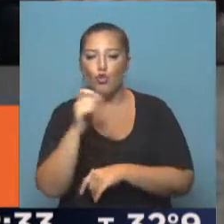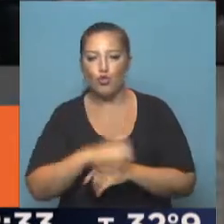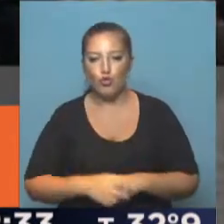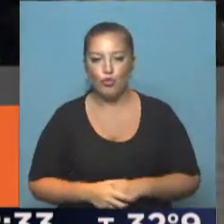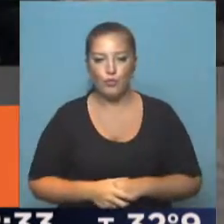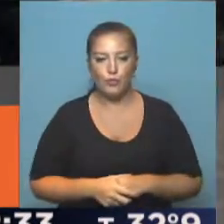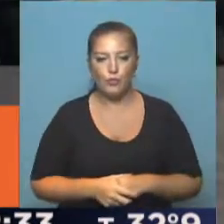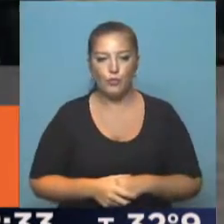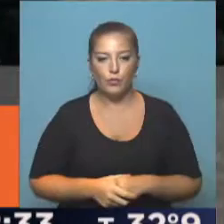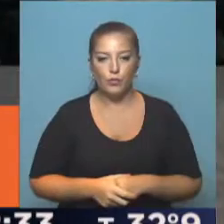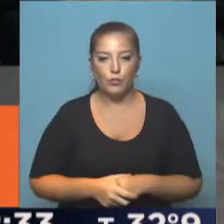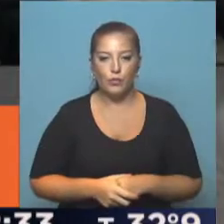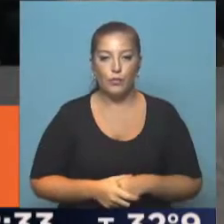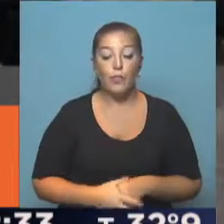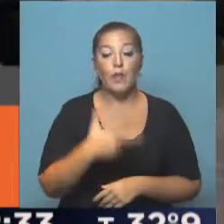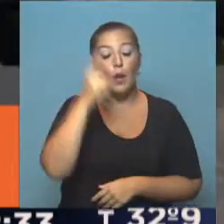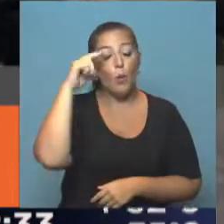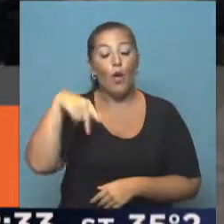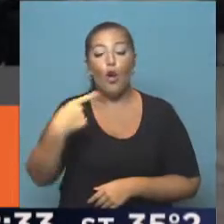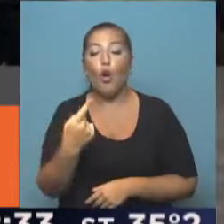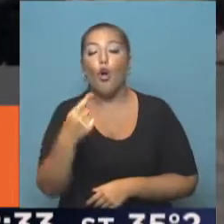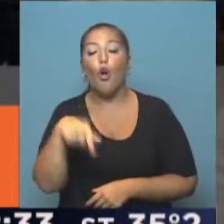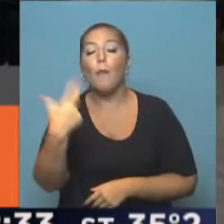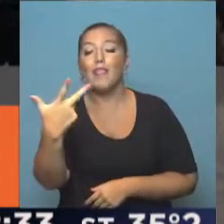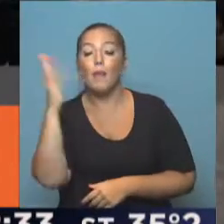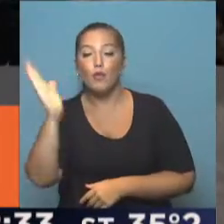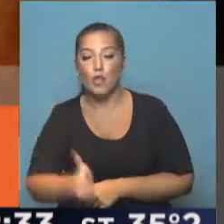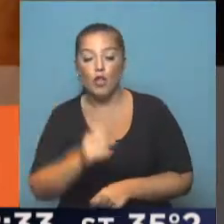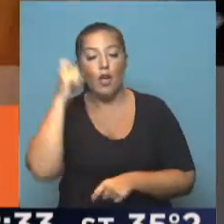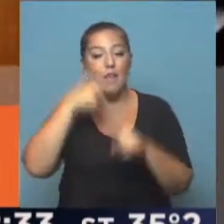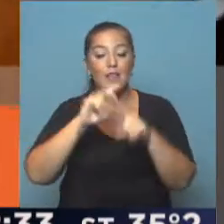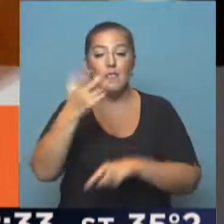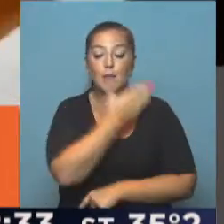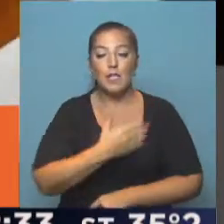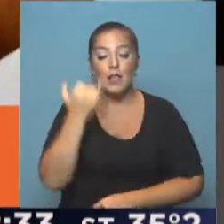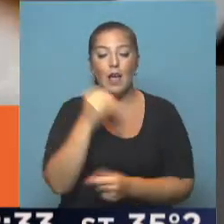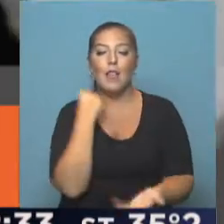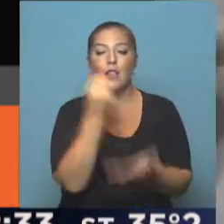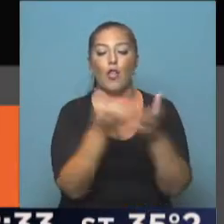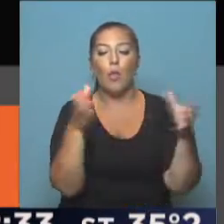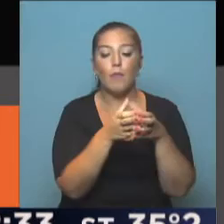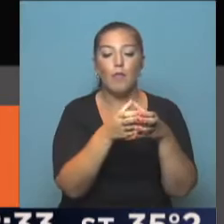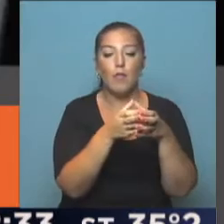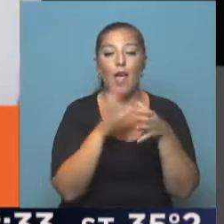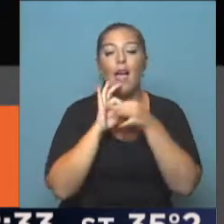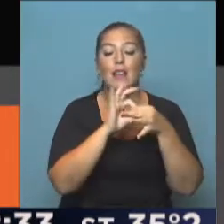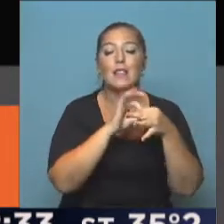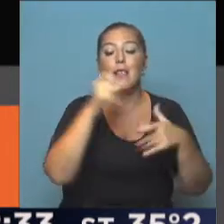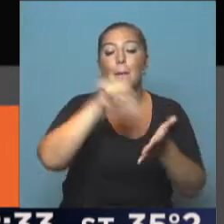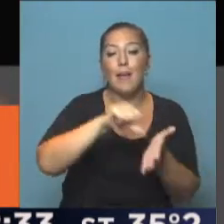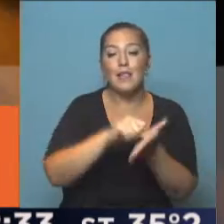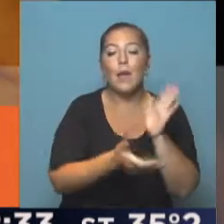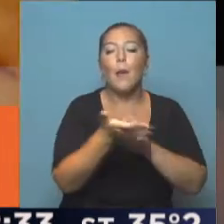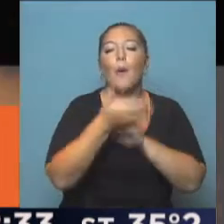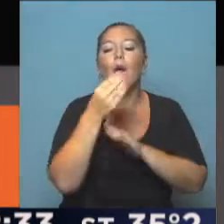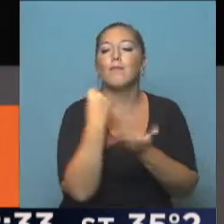segundo. Con el 39,3%, el ex vicepresidente y candidato del movimiento Alianza País quedó a las puertas del